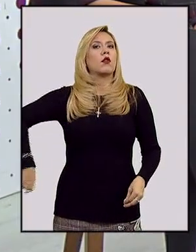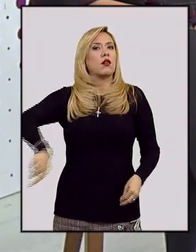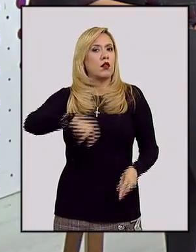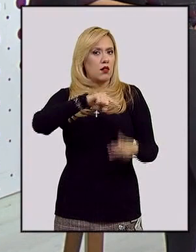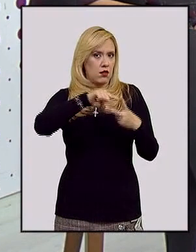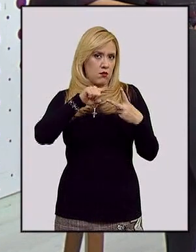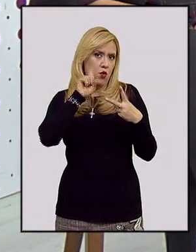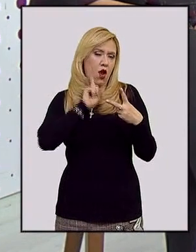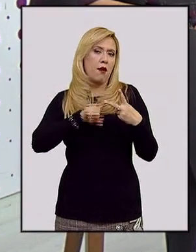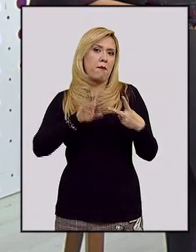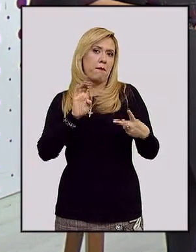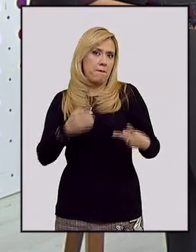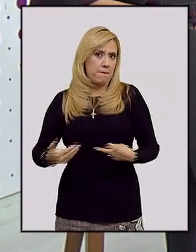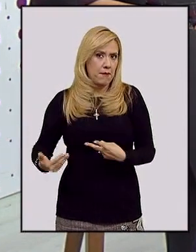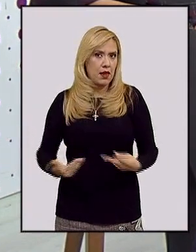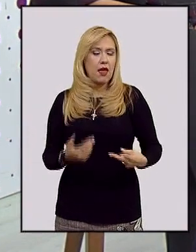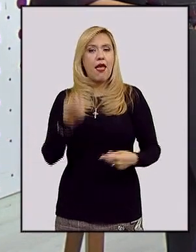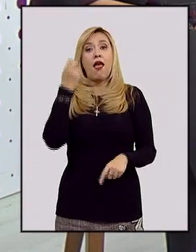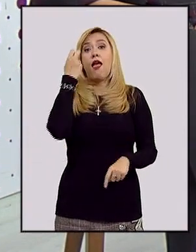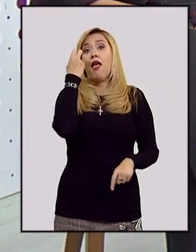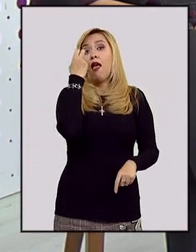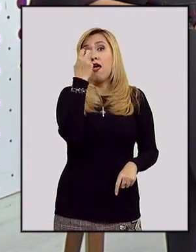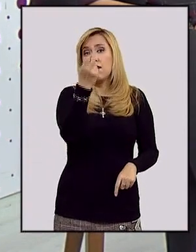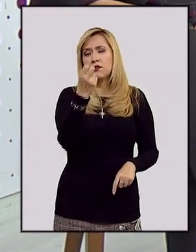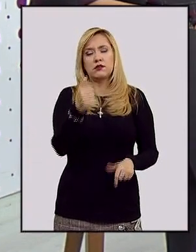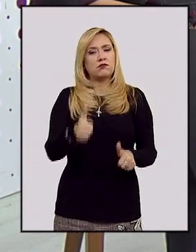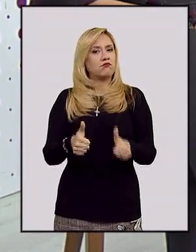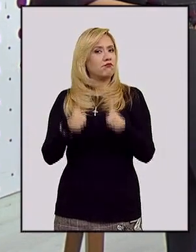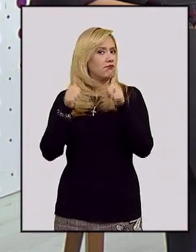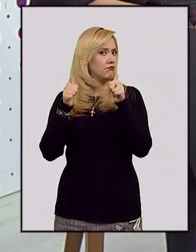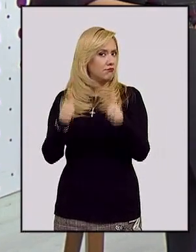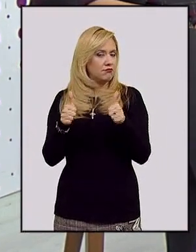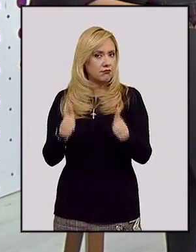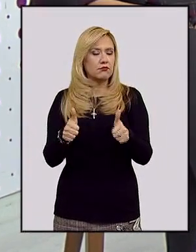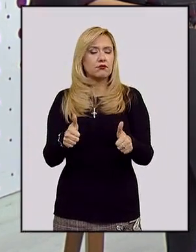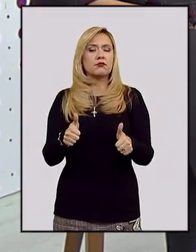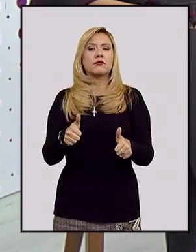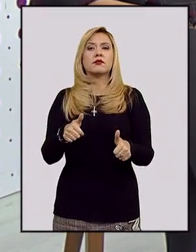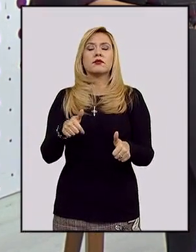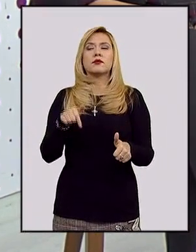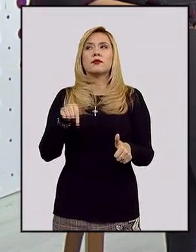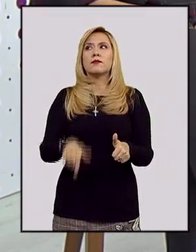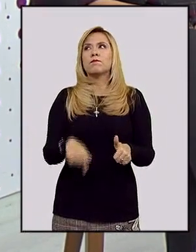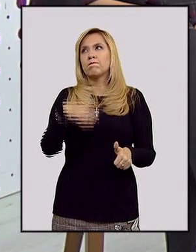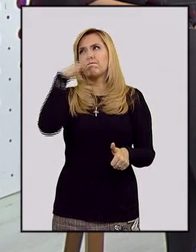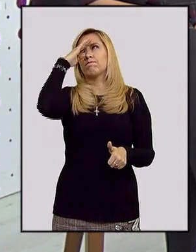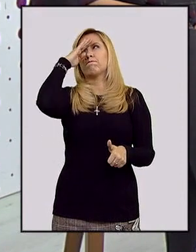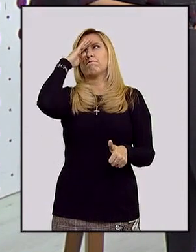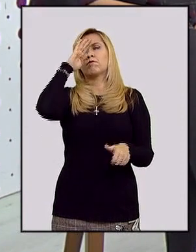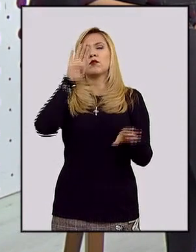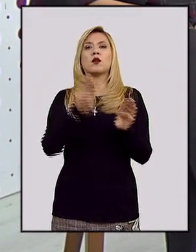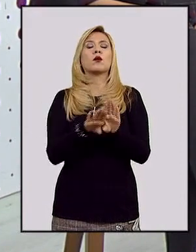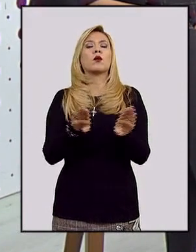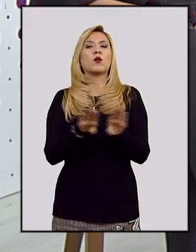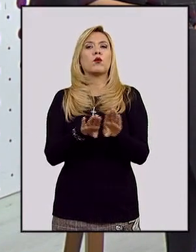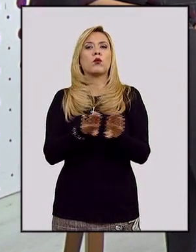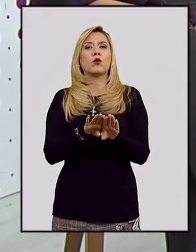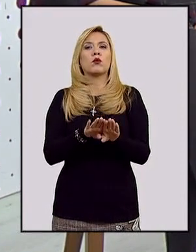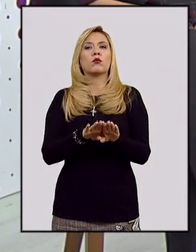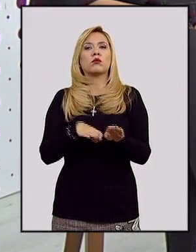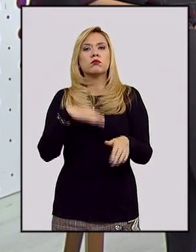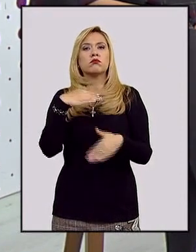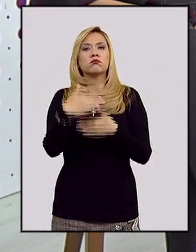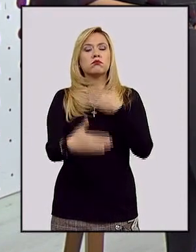que la verdad es que creo que desde ese punto de vista han sido muy exitosos y es una estrategia que desde Gire se ha seguido,